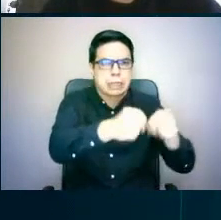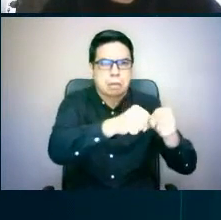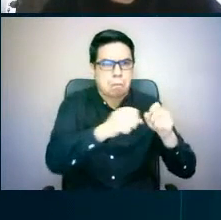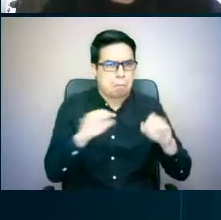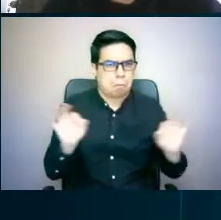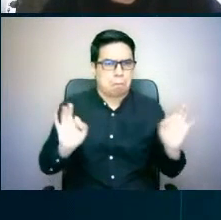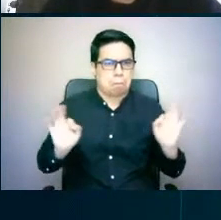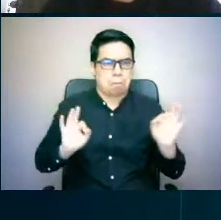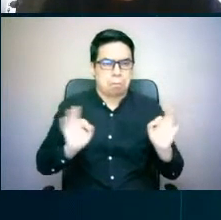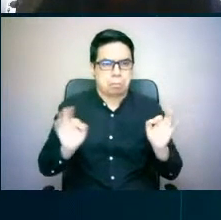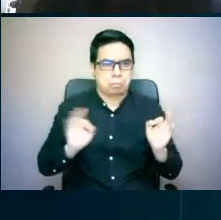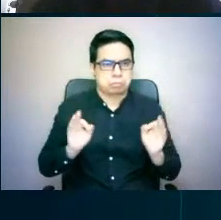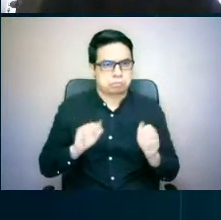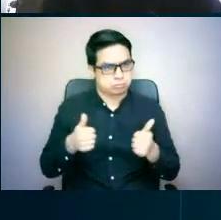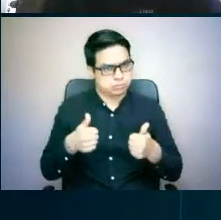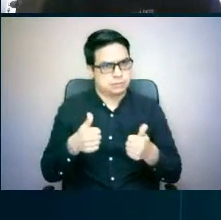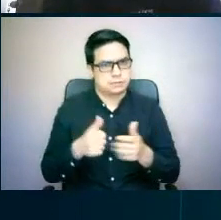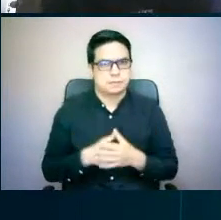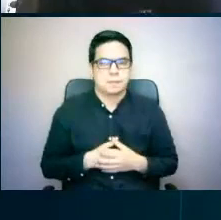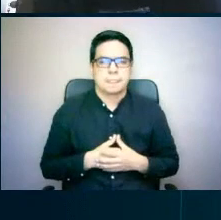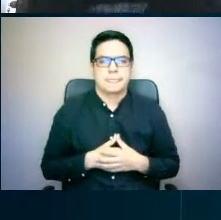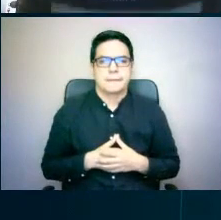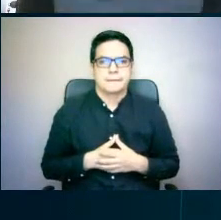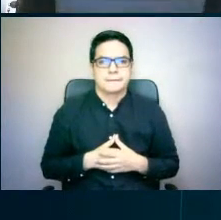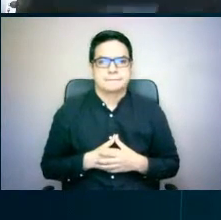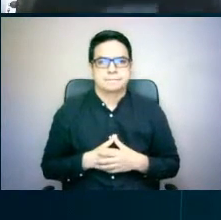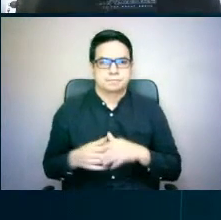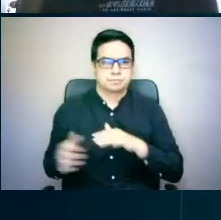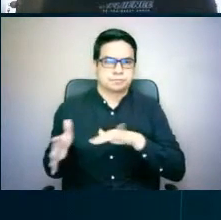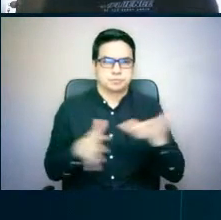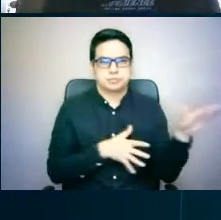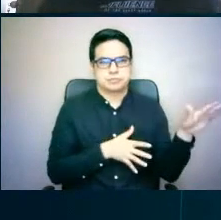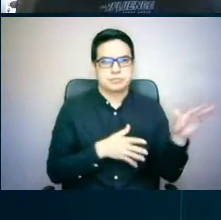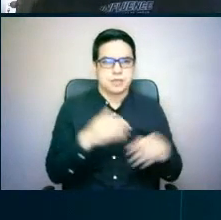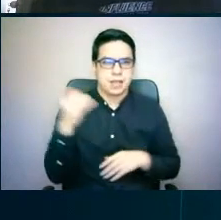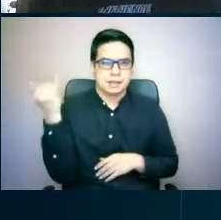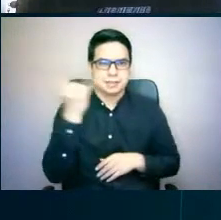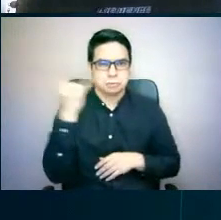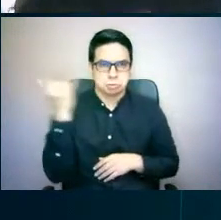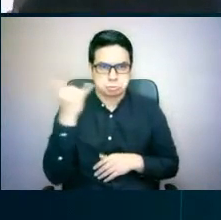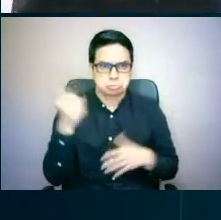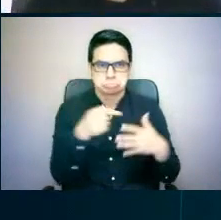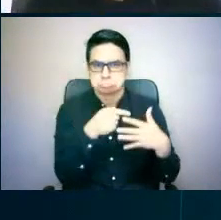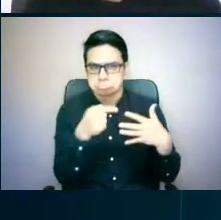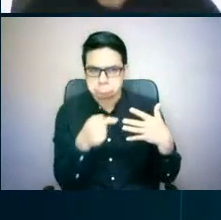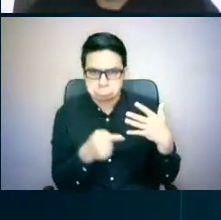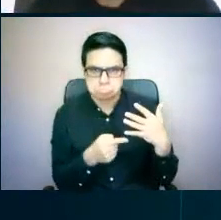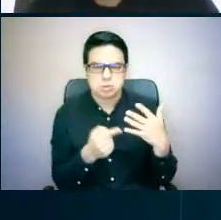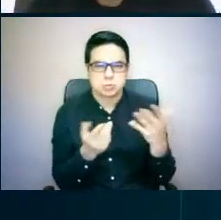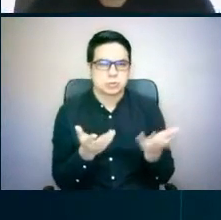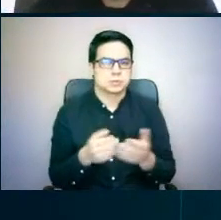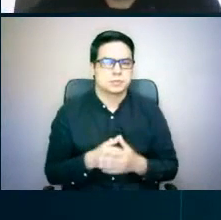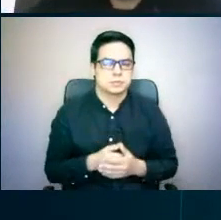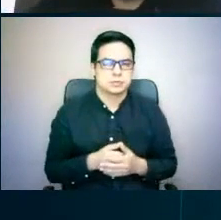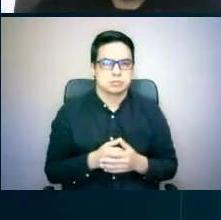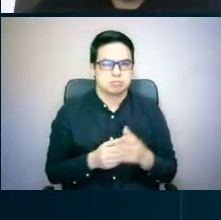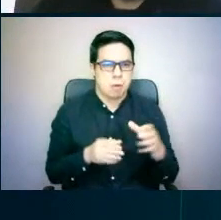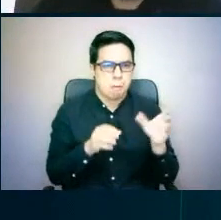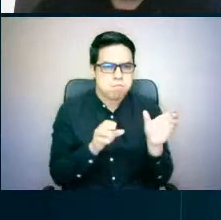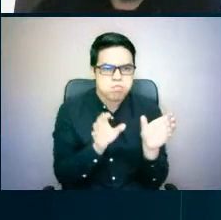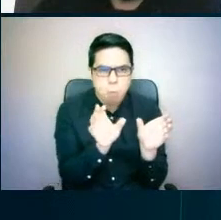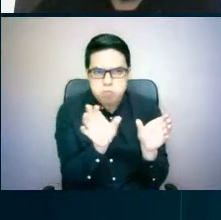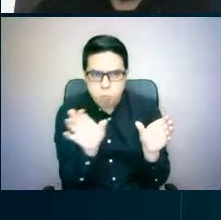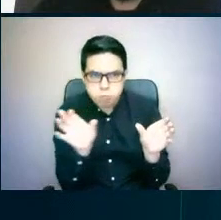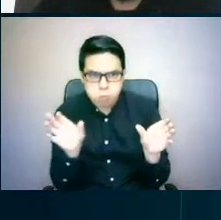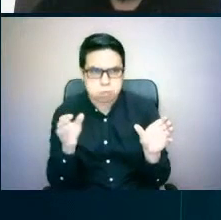Por acá tenemos las características de los equipos que nos ofrece Siemens. Es que tenemos una reducción de